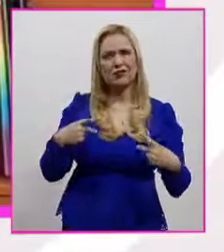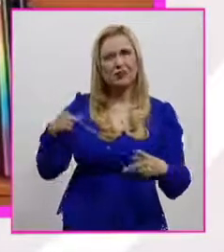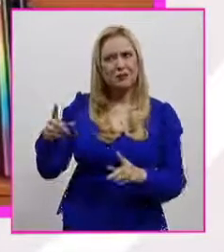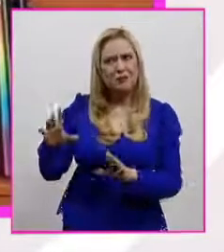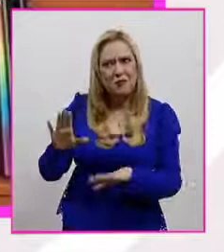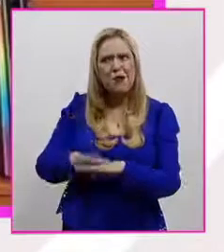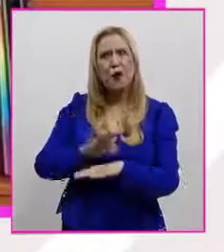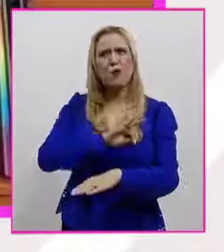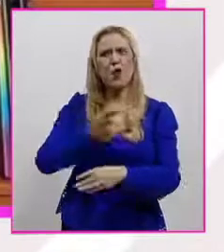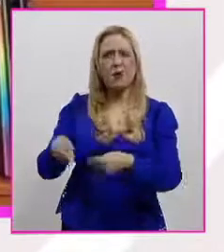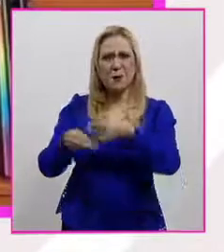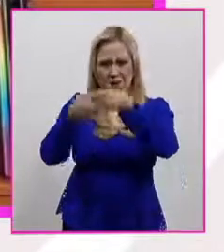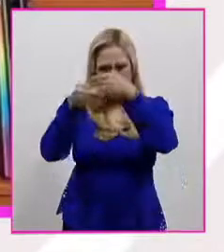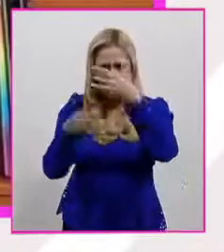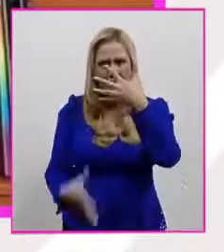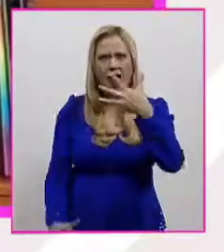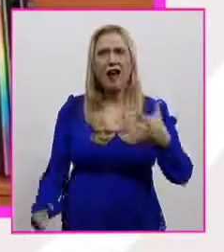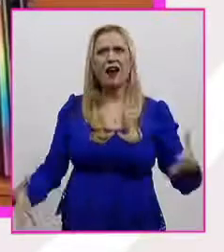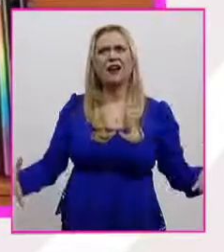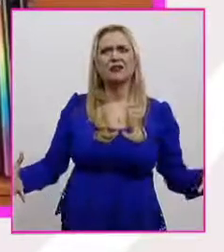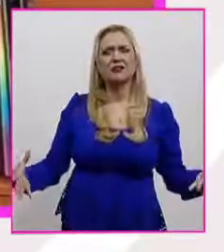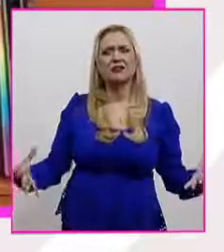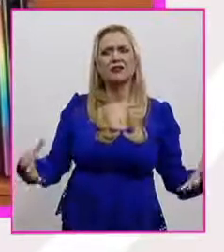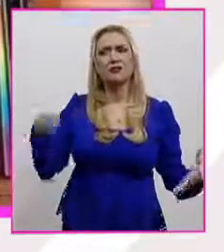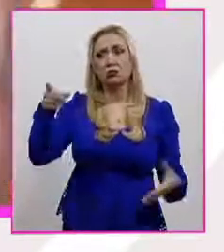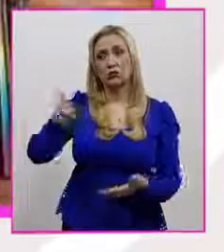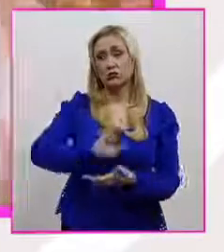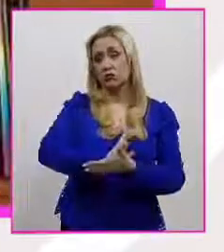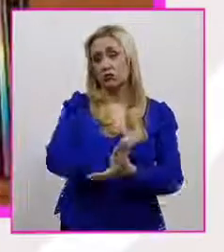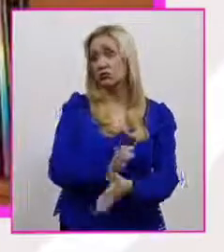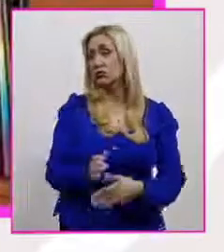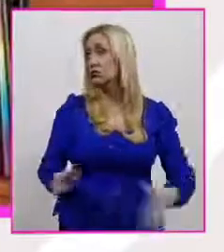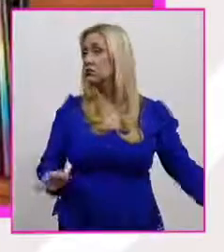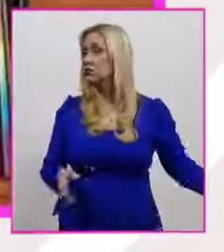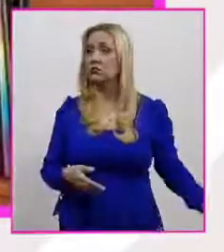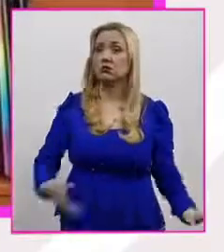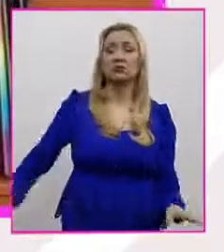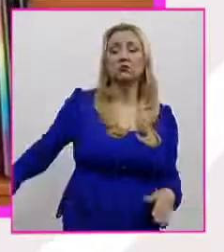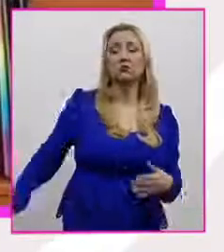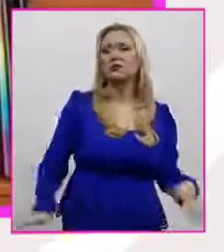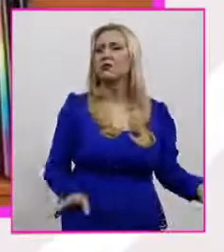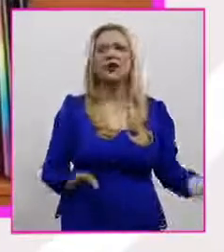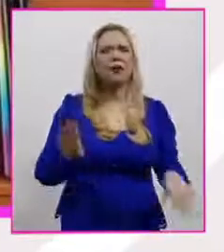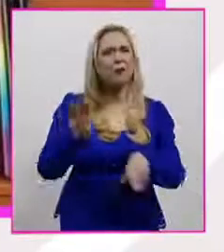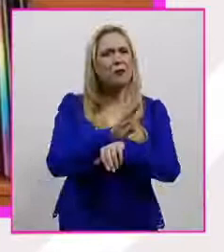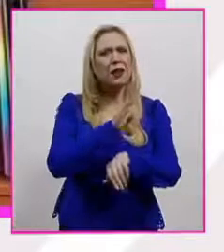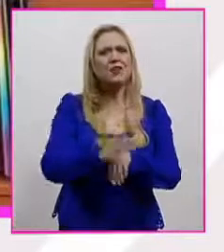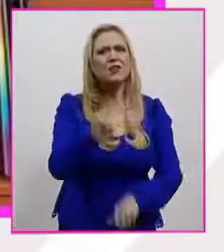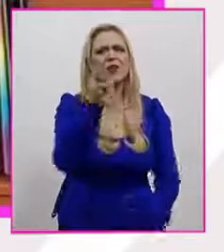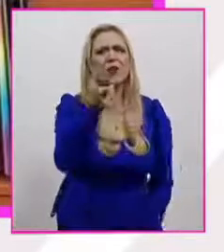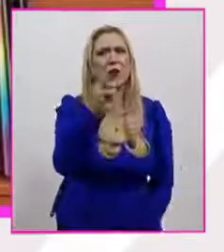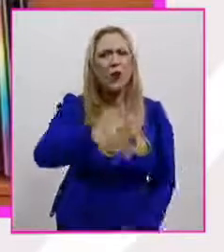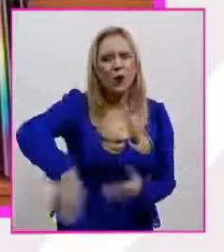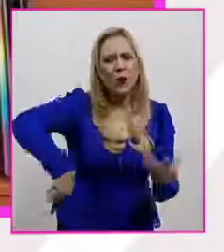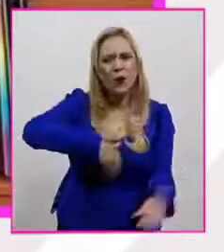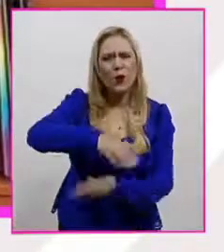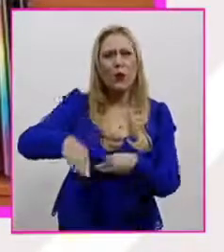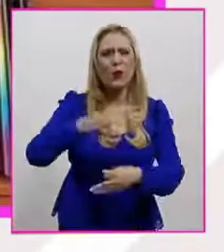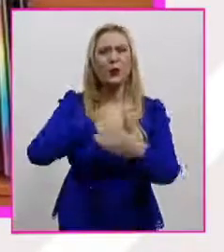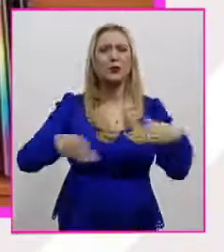datos sobre lo que cuesta la discriminación o los beneficios económicos que representan para el sector privado,